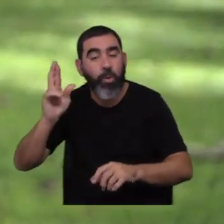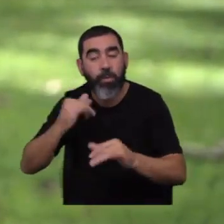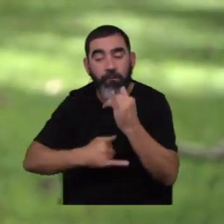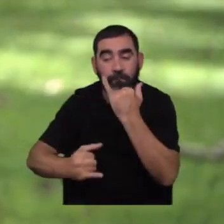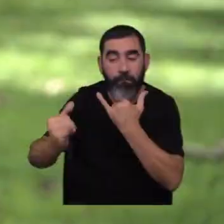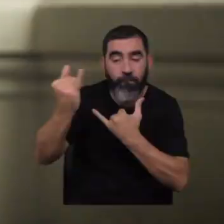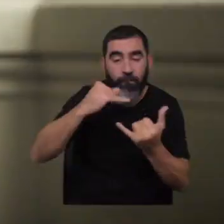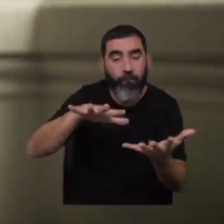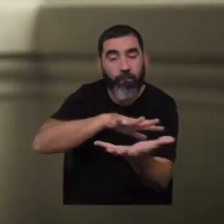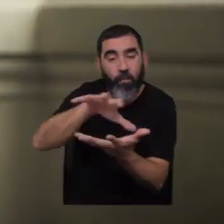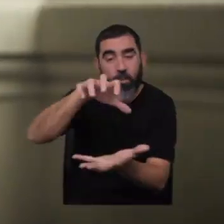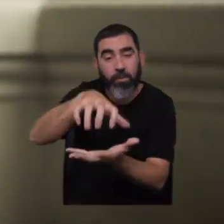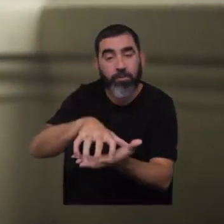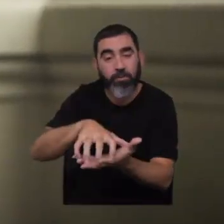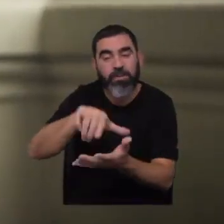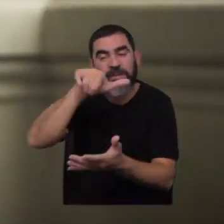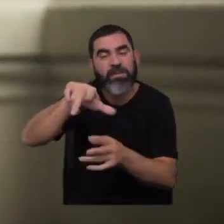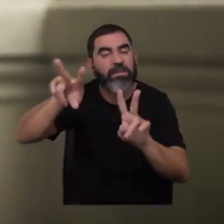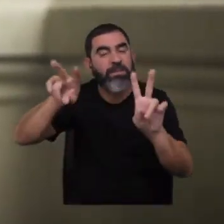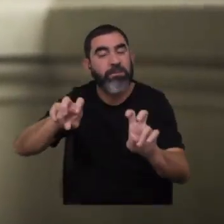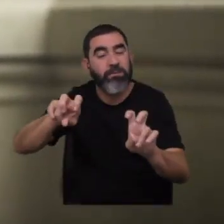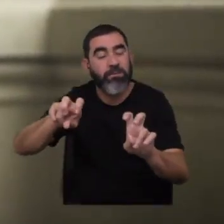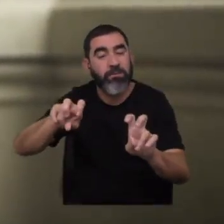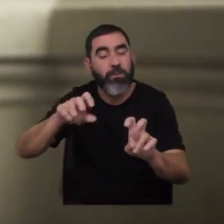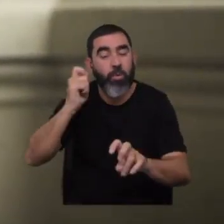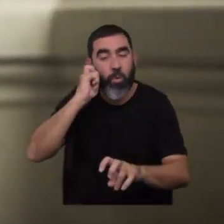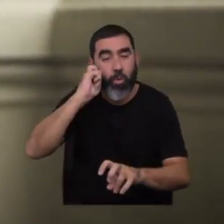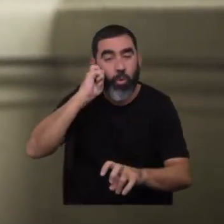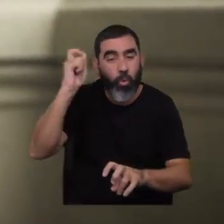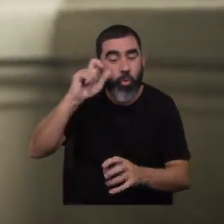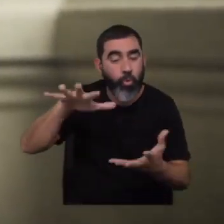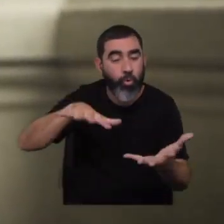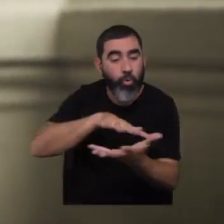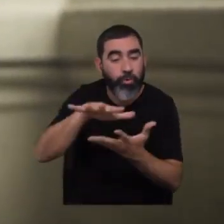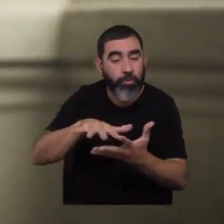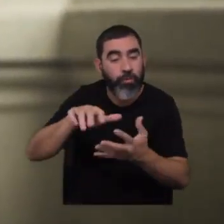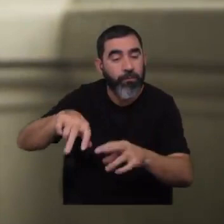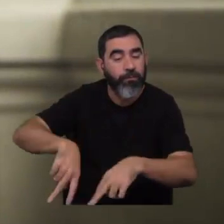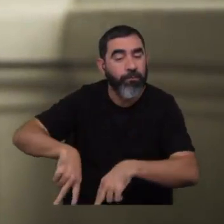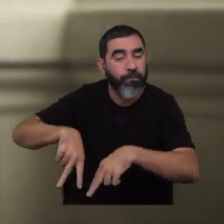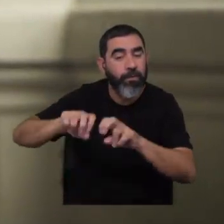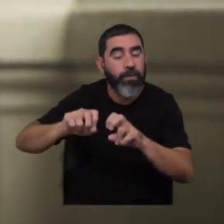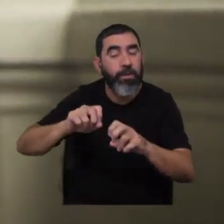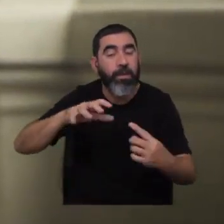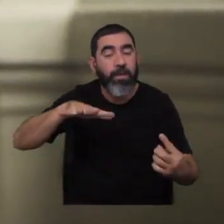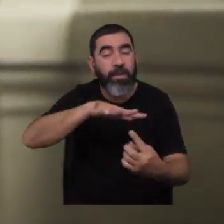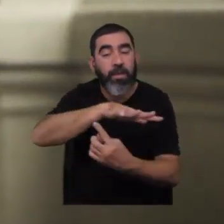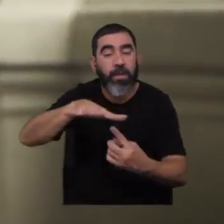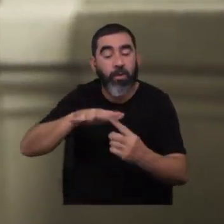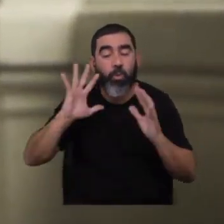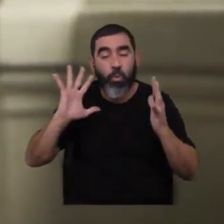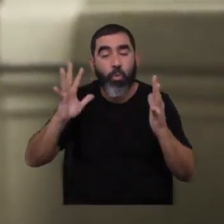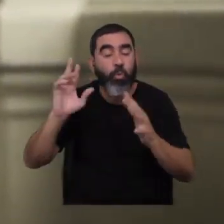información sobre esos lugares. La ecoacústica es un área de conocimiento que estudia la ecología de los paisajes